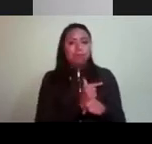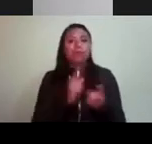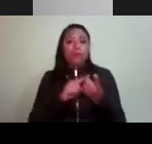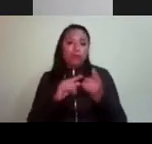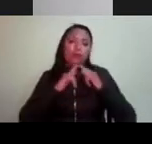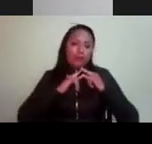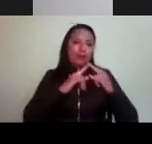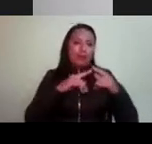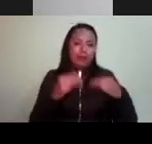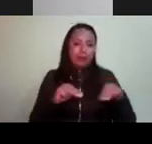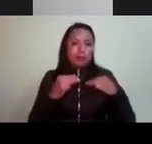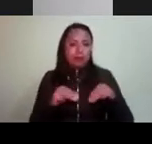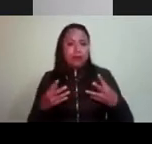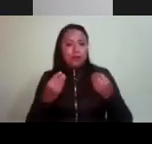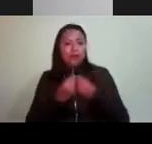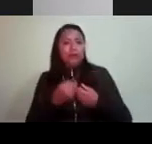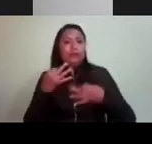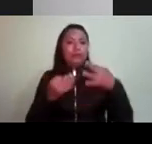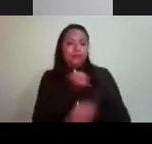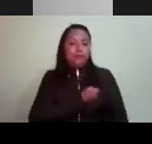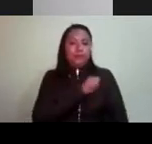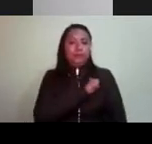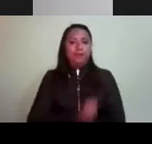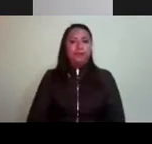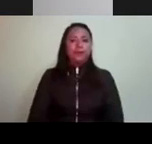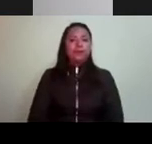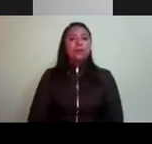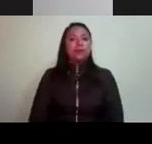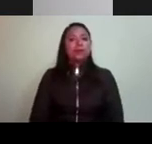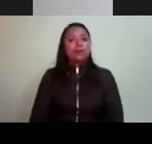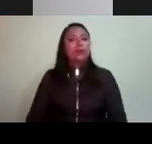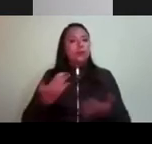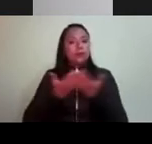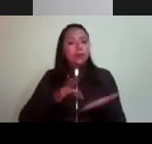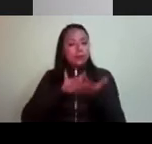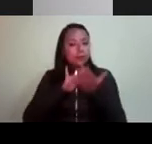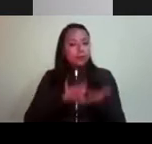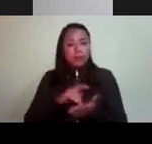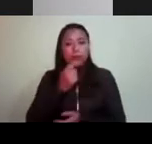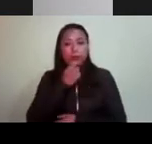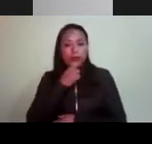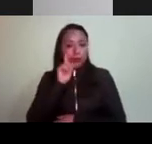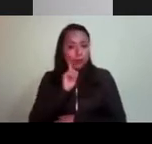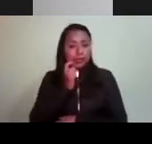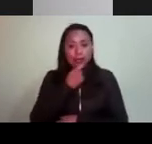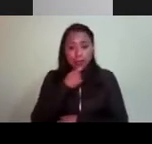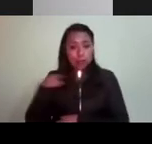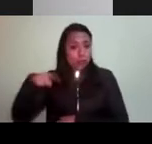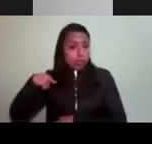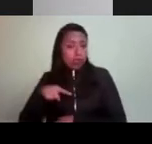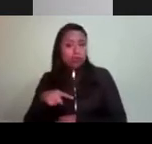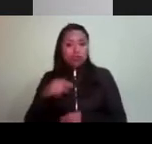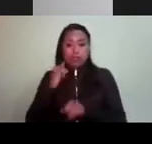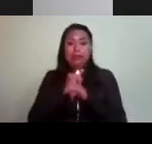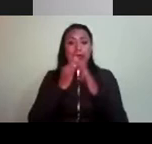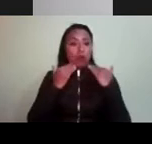mercados junto con la jurisdicción sanitaria. Con el apoyo a las niñas y niños que no cuentan con internet,